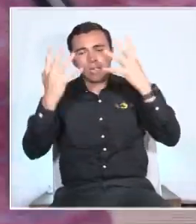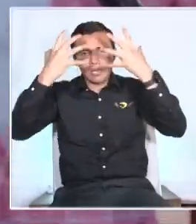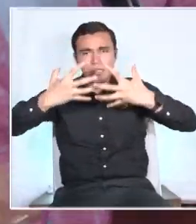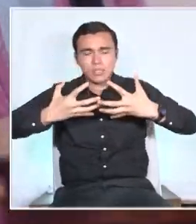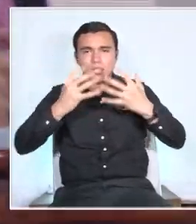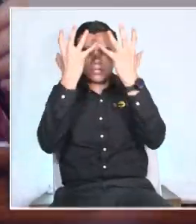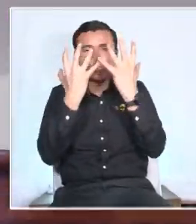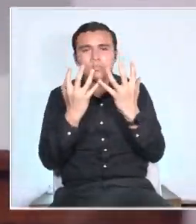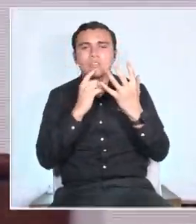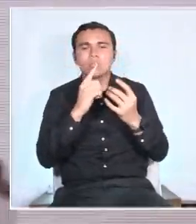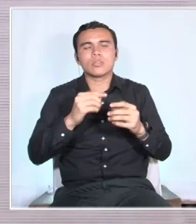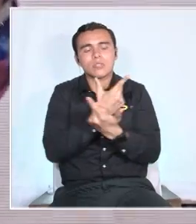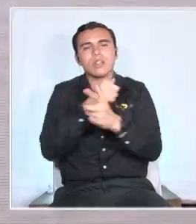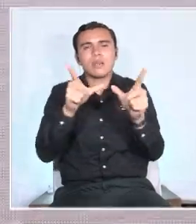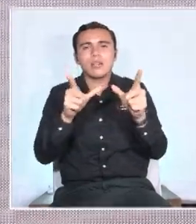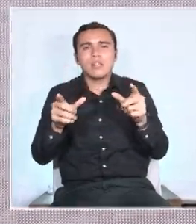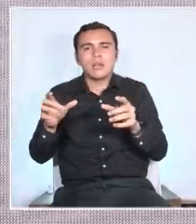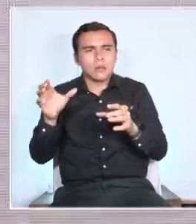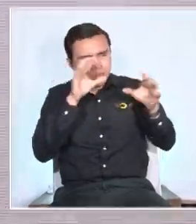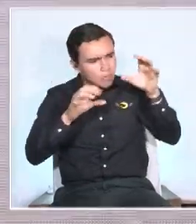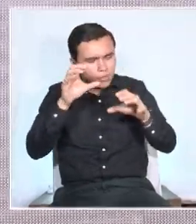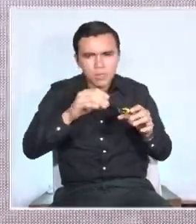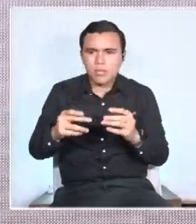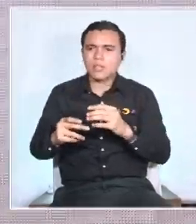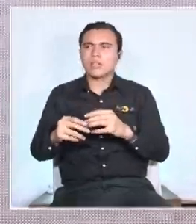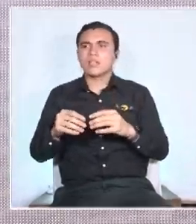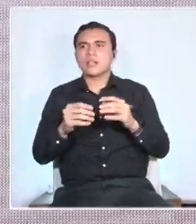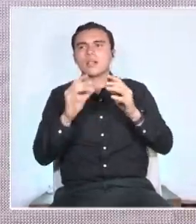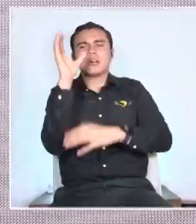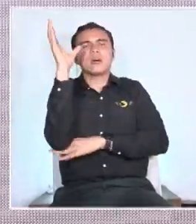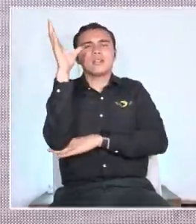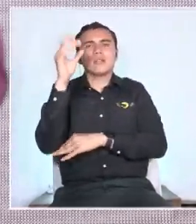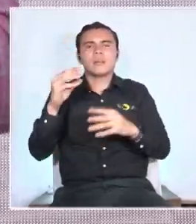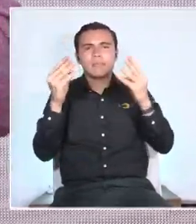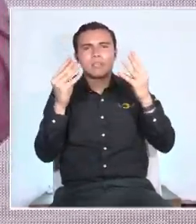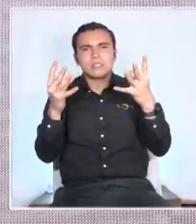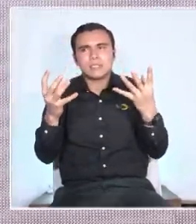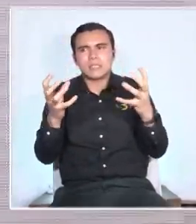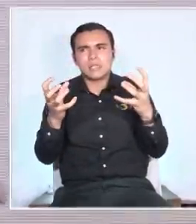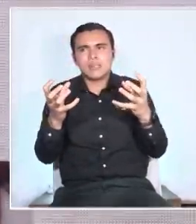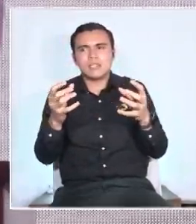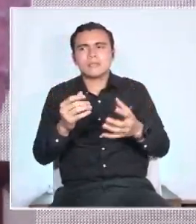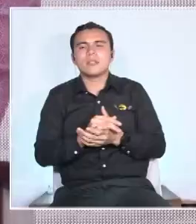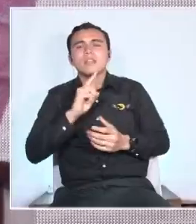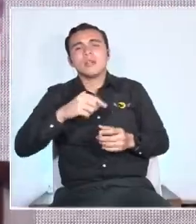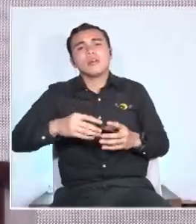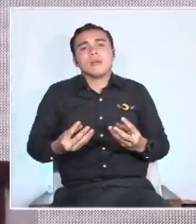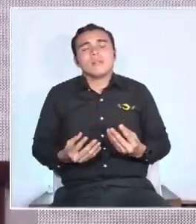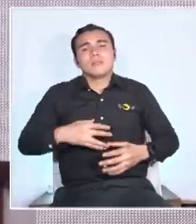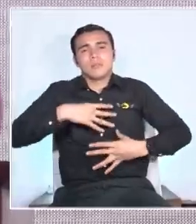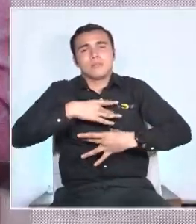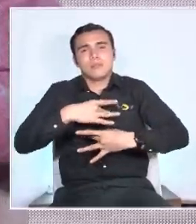soy libre. No, él empezó a buscar ramas secas para encender ese fuego, para que los demás se beneficiaran del fuego